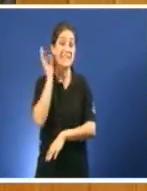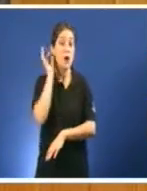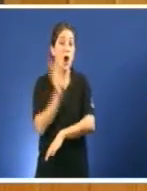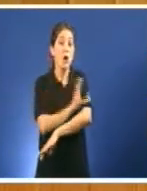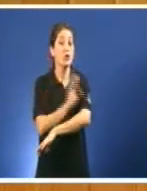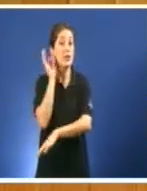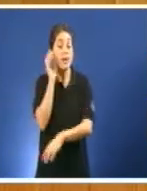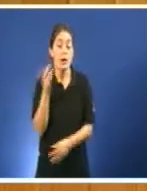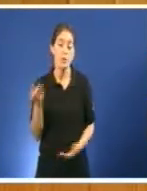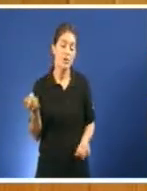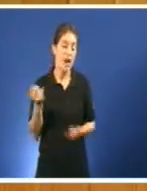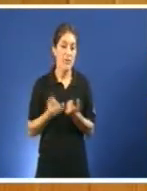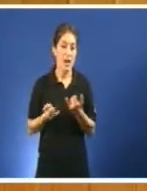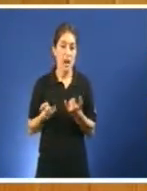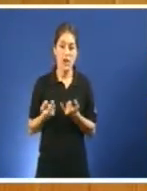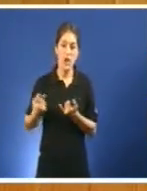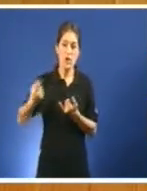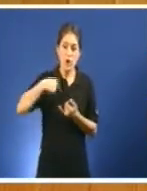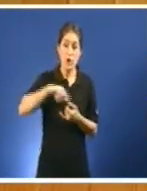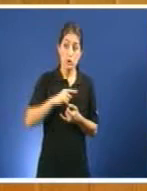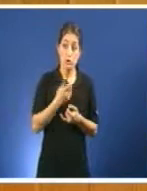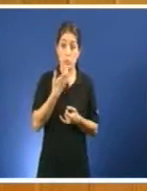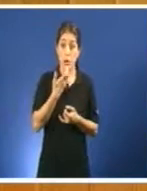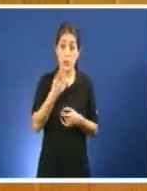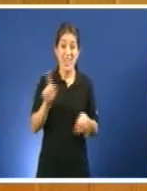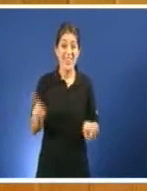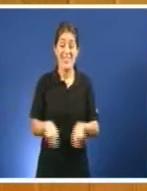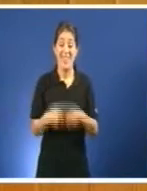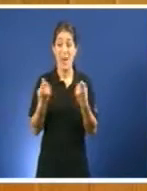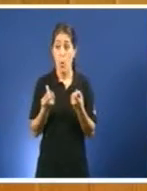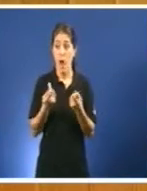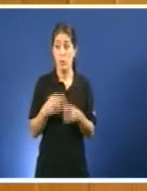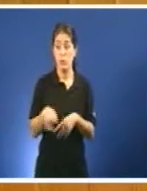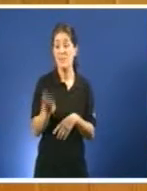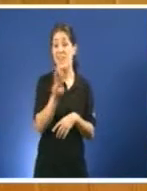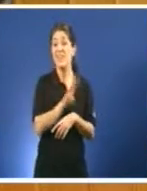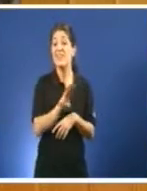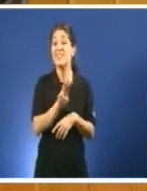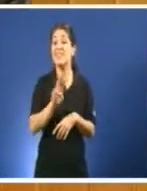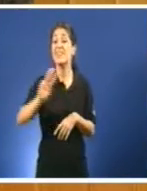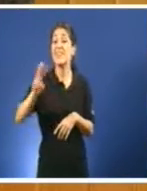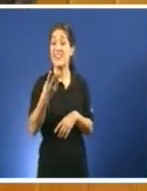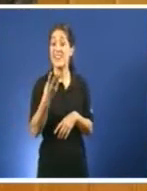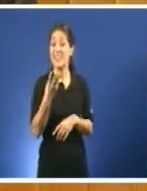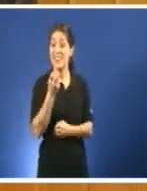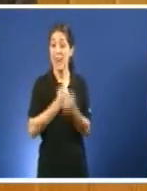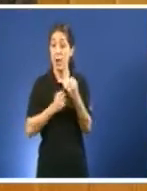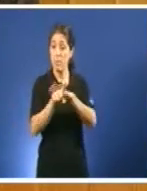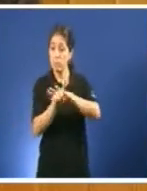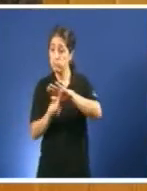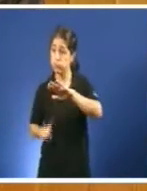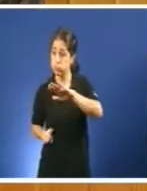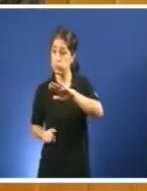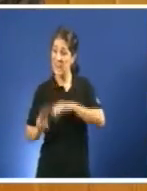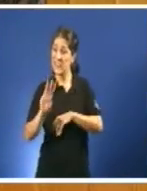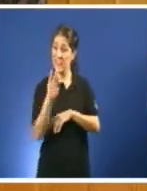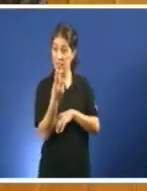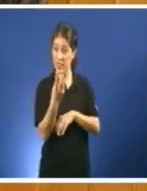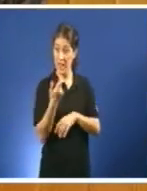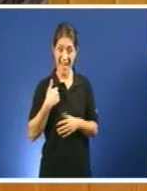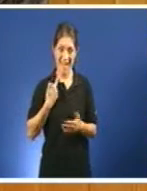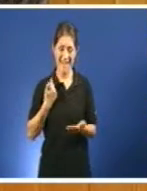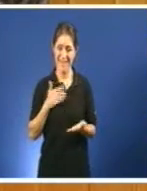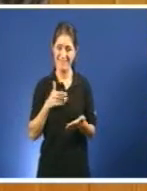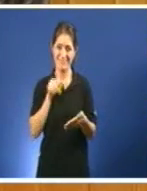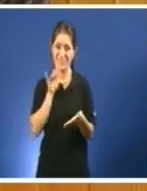pese, vivimos baixo a ameaza dunha terceira recesión. E como se lle dixen en comisión, a culpa